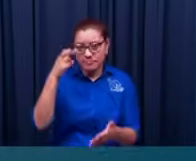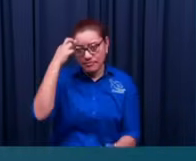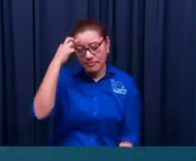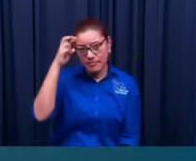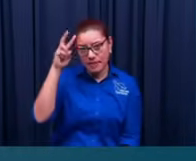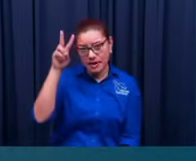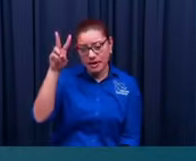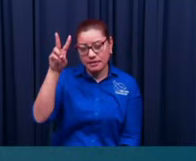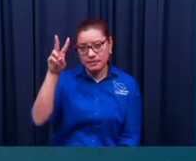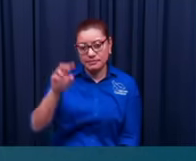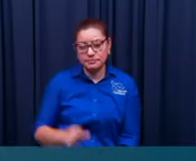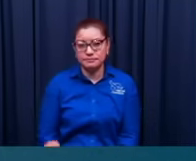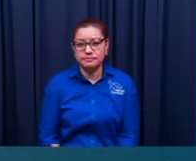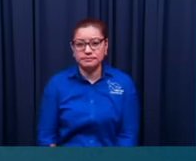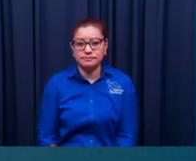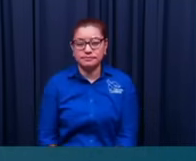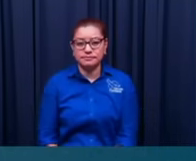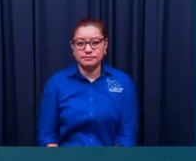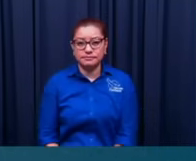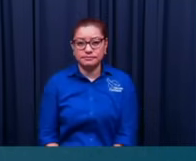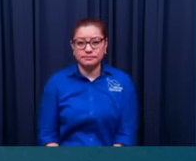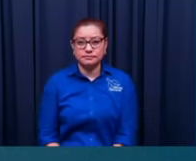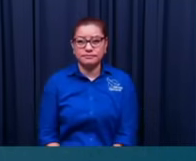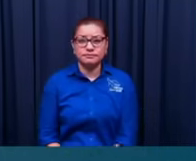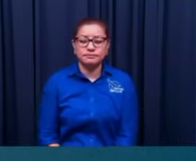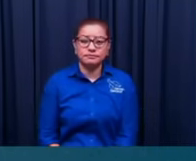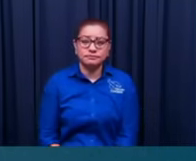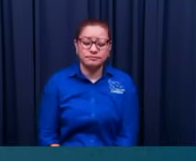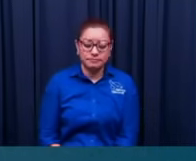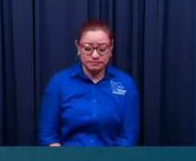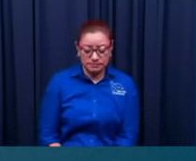Proverbios capítulo 1, versículo 15.